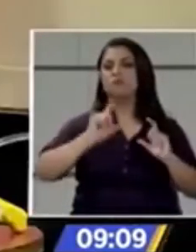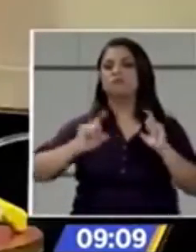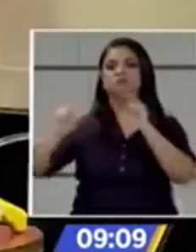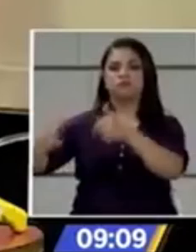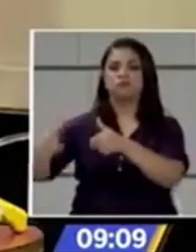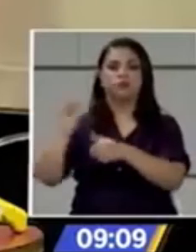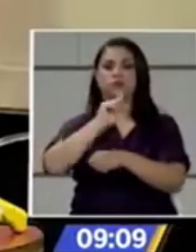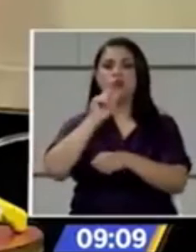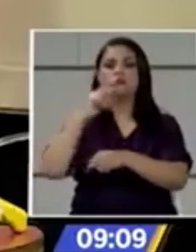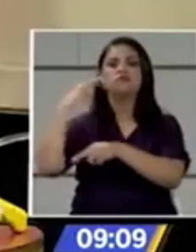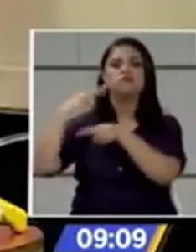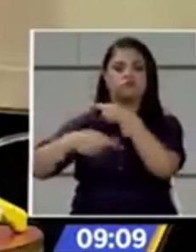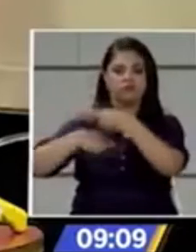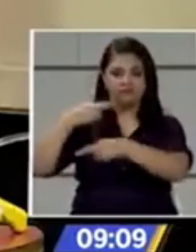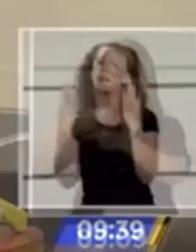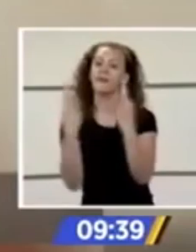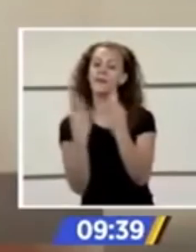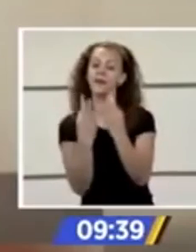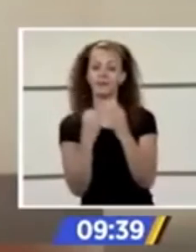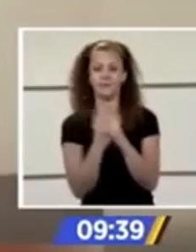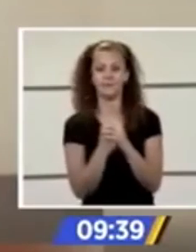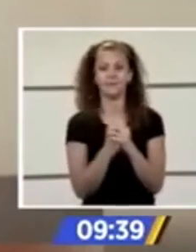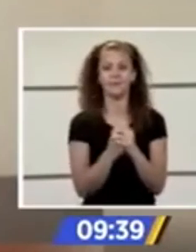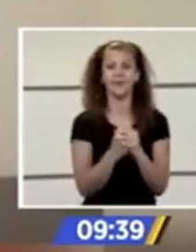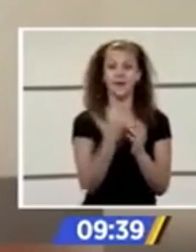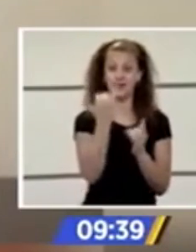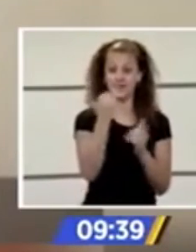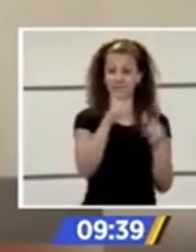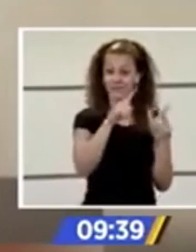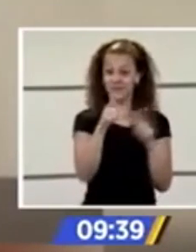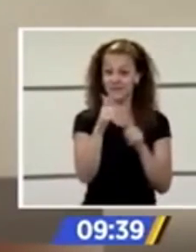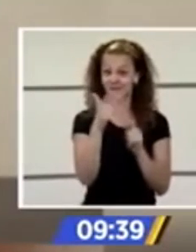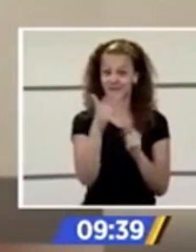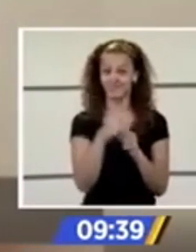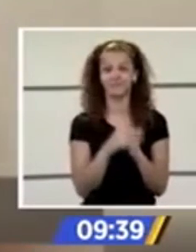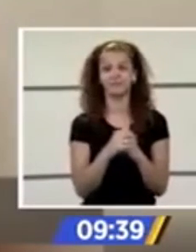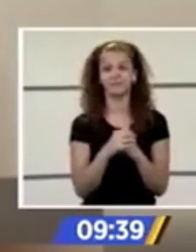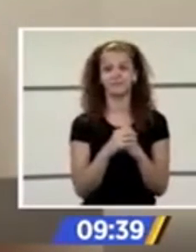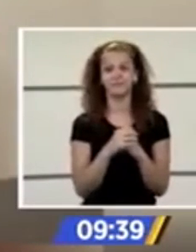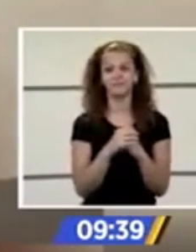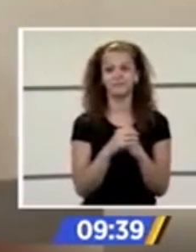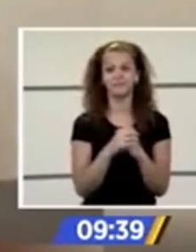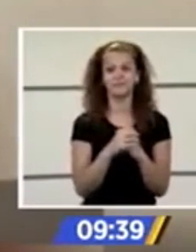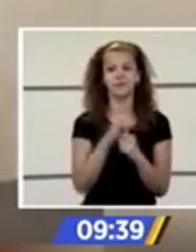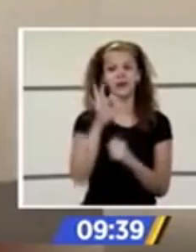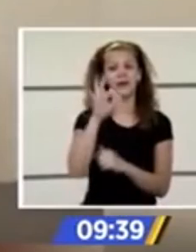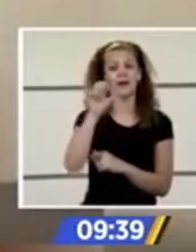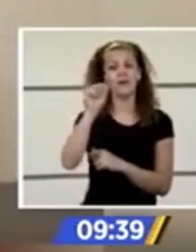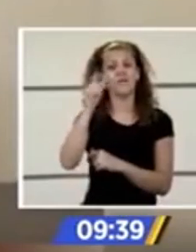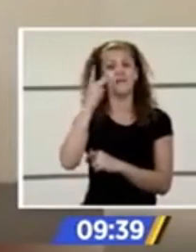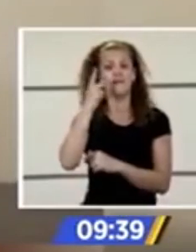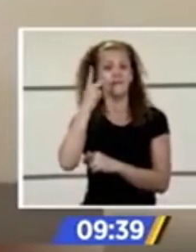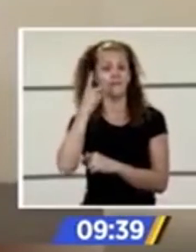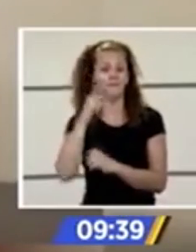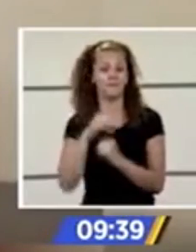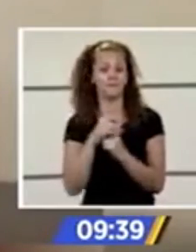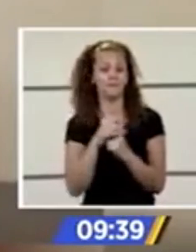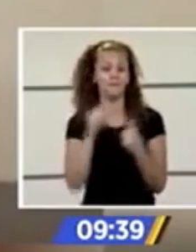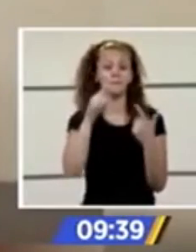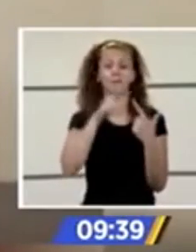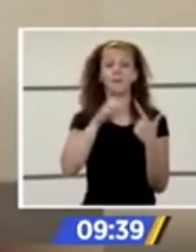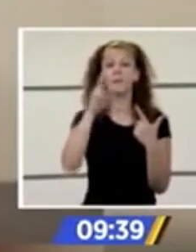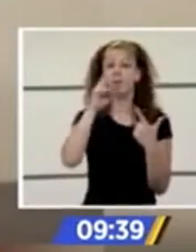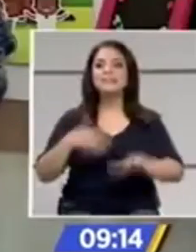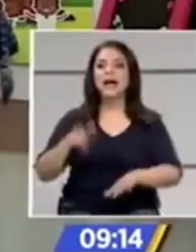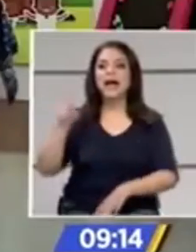aprendizajes esperados por habilidades y niveles educativos promoviendo actividades complementarias el rol que